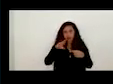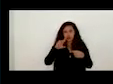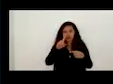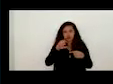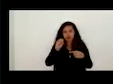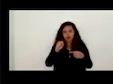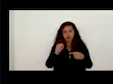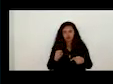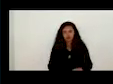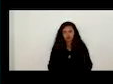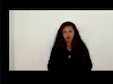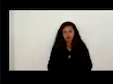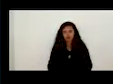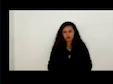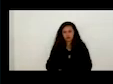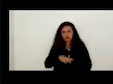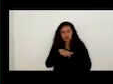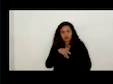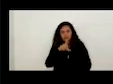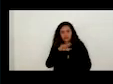oficina? Gracias.